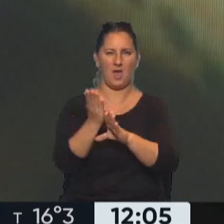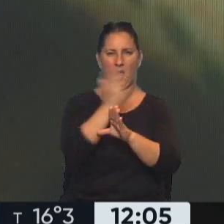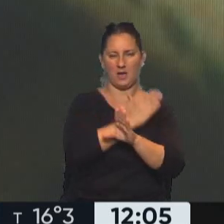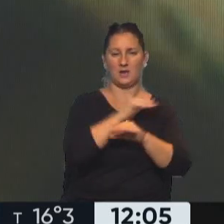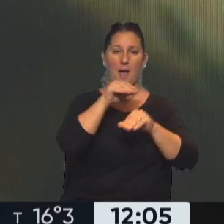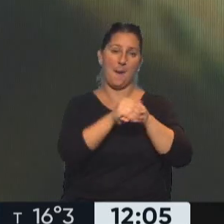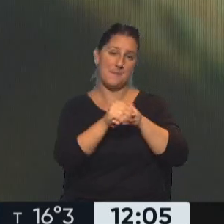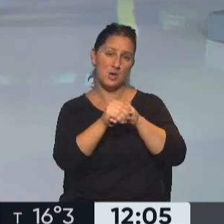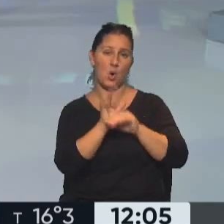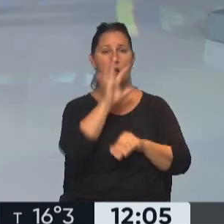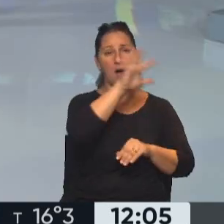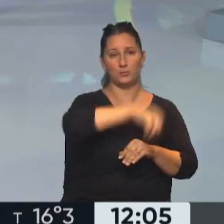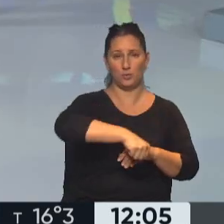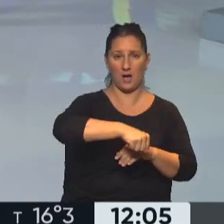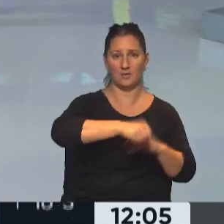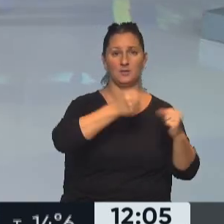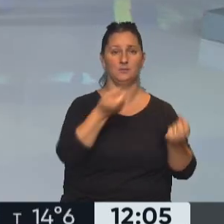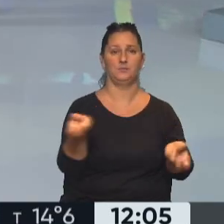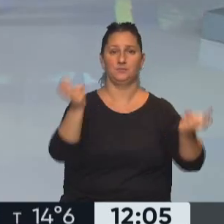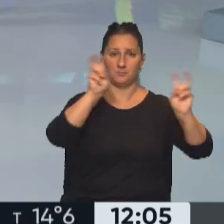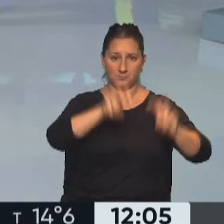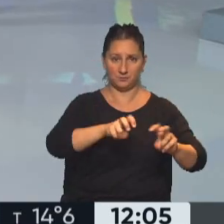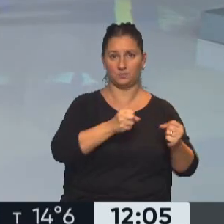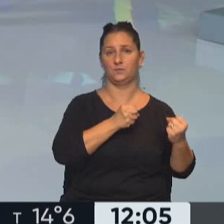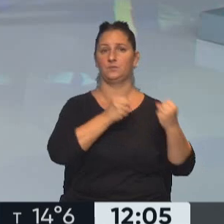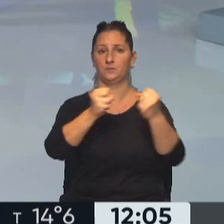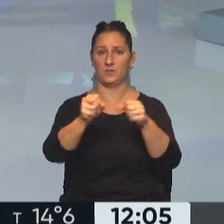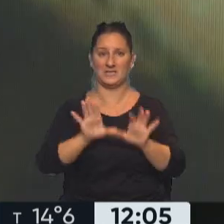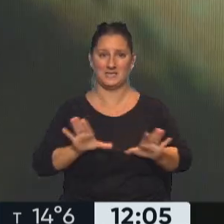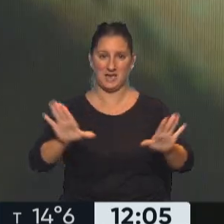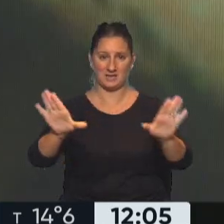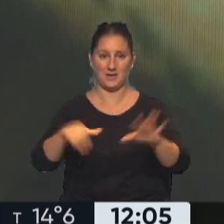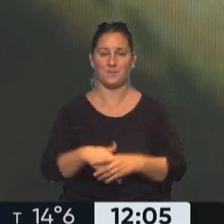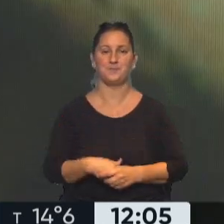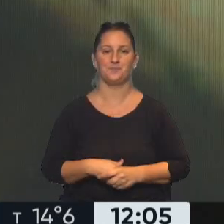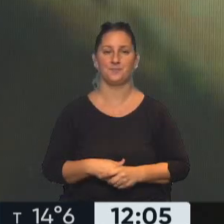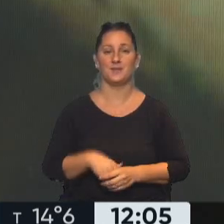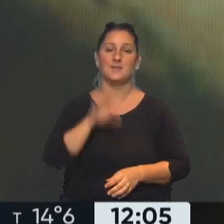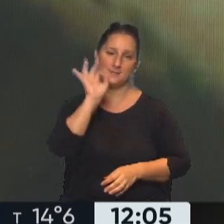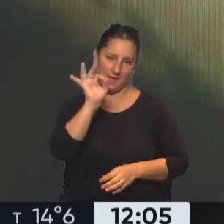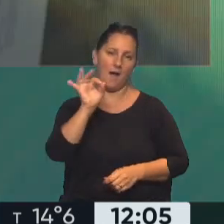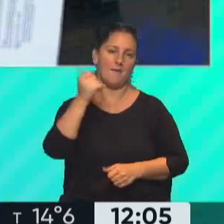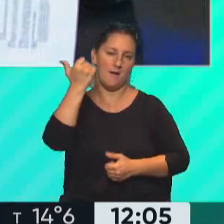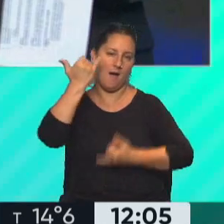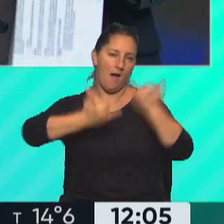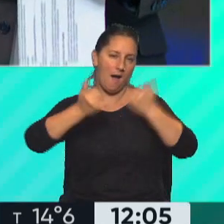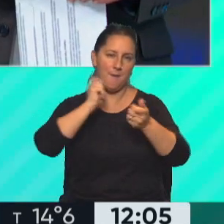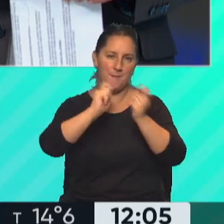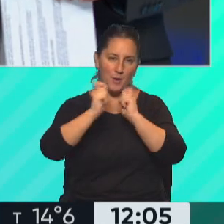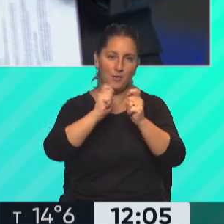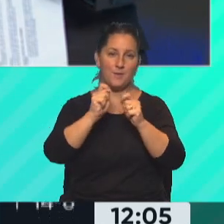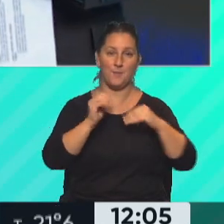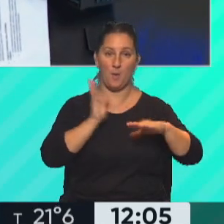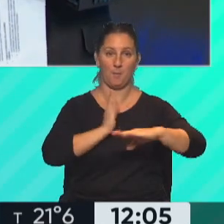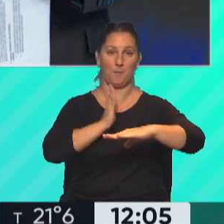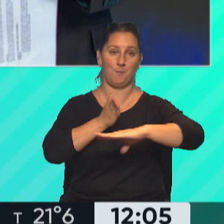por su departamento por su domicilio y fue nombrado 6 obviamente sabiendo la expectativa periodística ingresó por otra